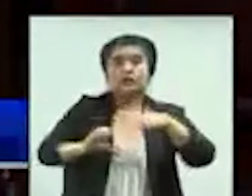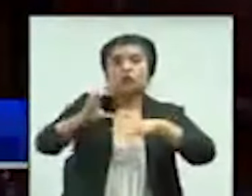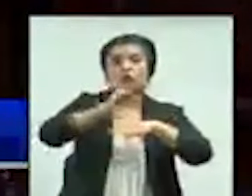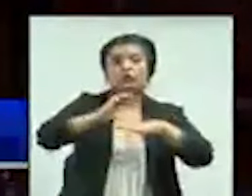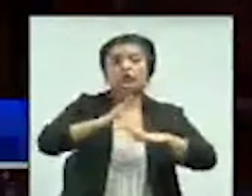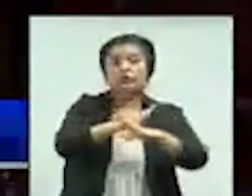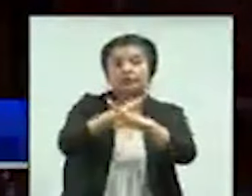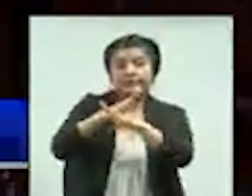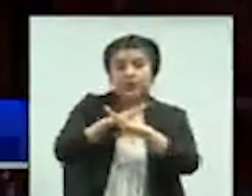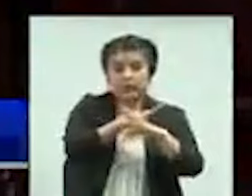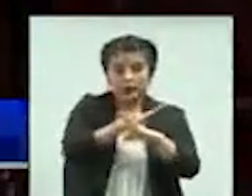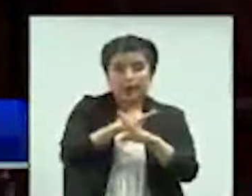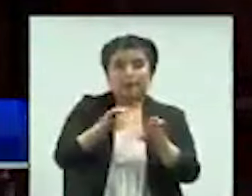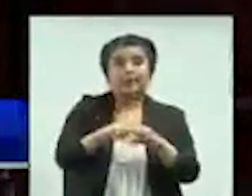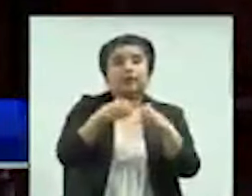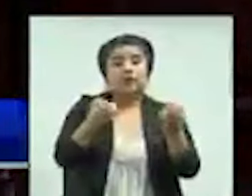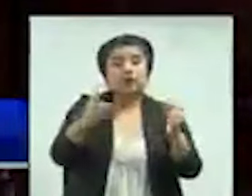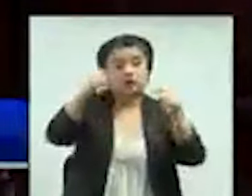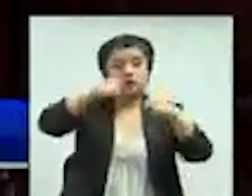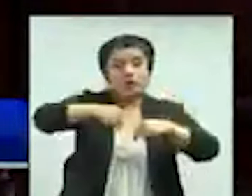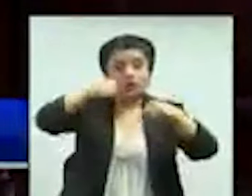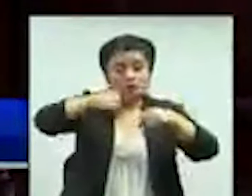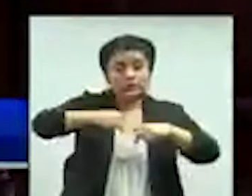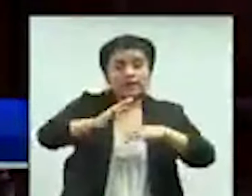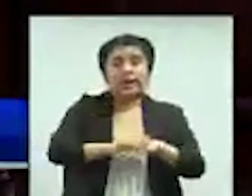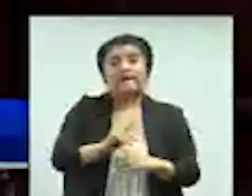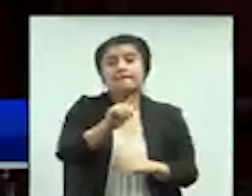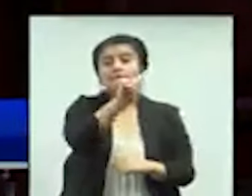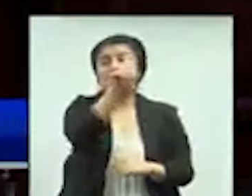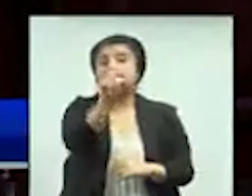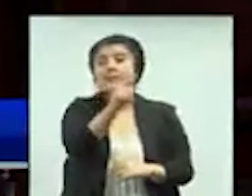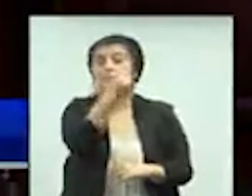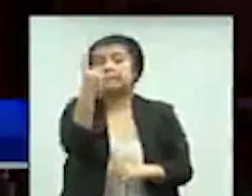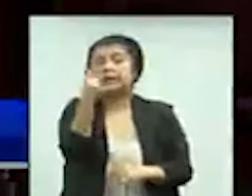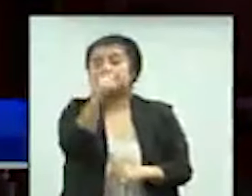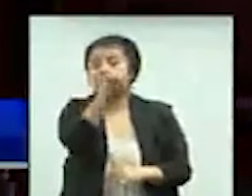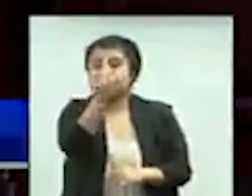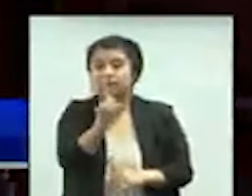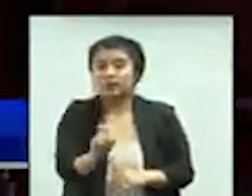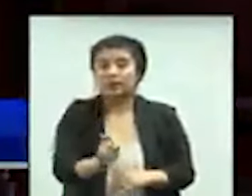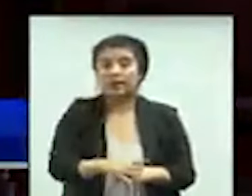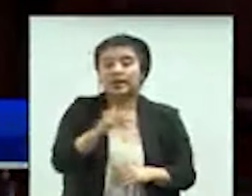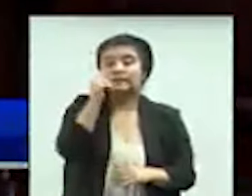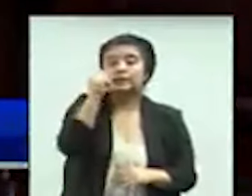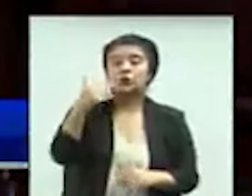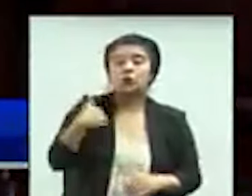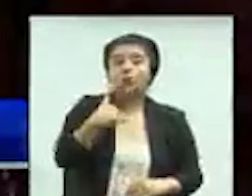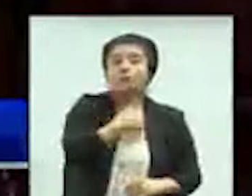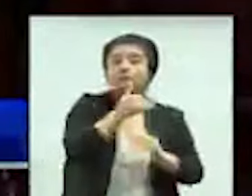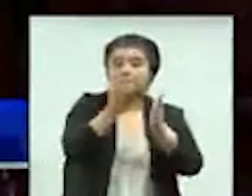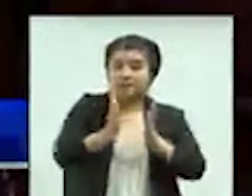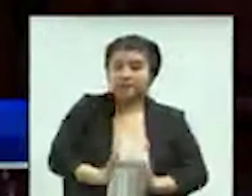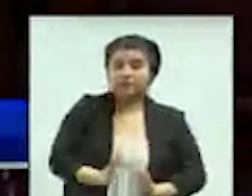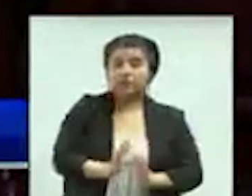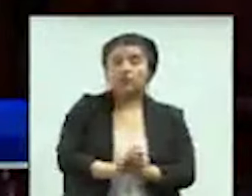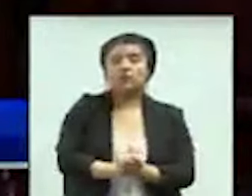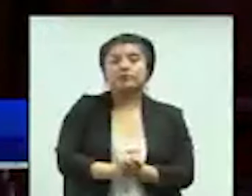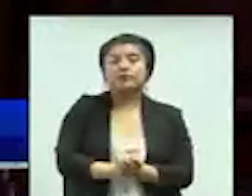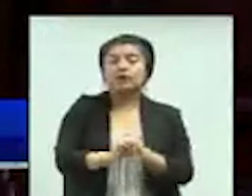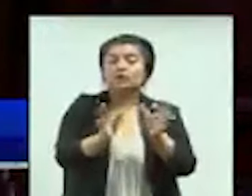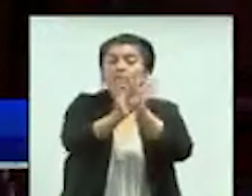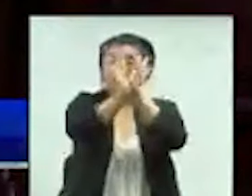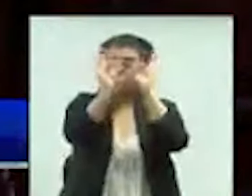Seguridad. Procedo a realizar la primera pregunta. Señor Ministro, de manera